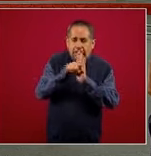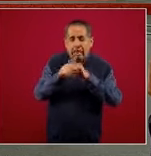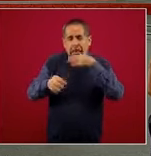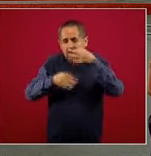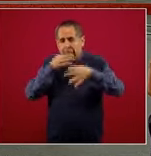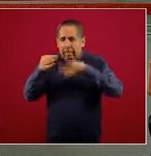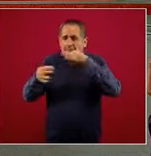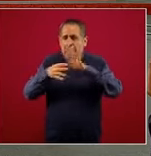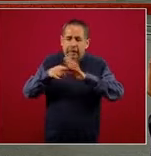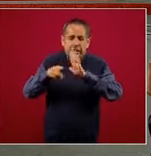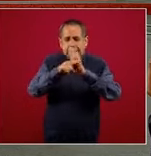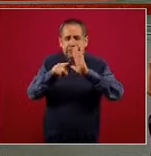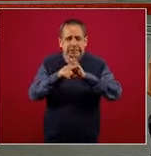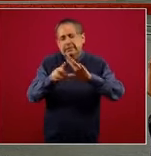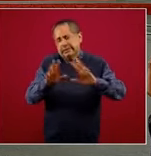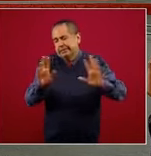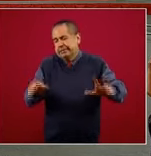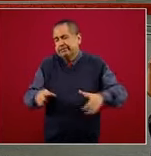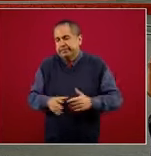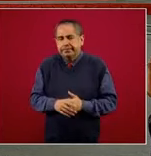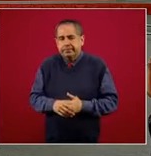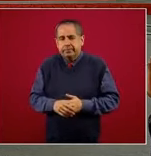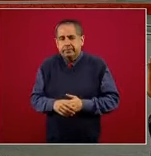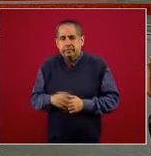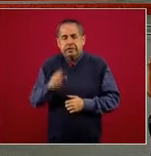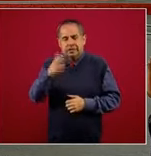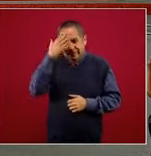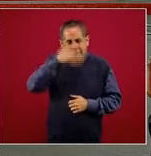momento en el que